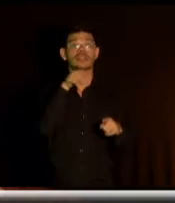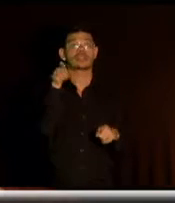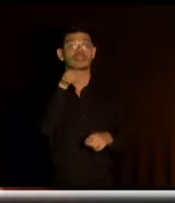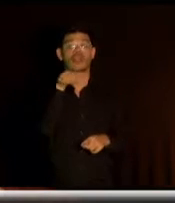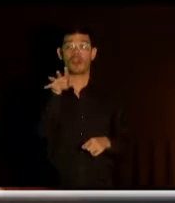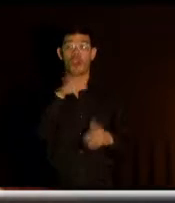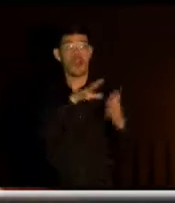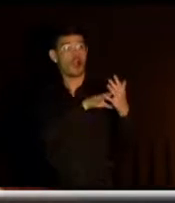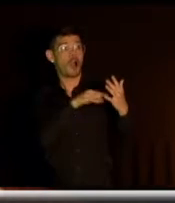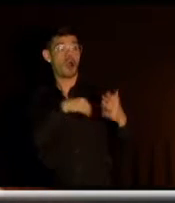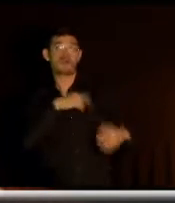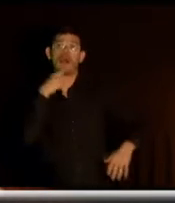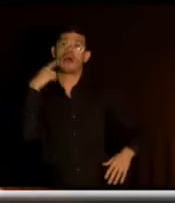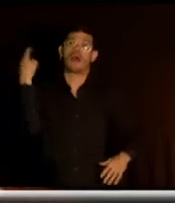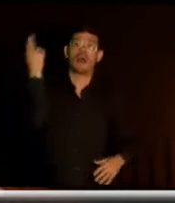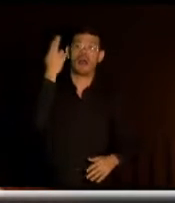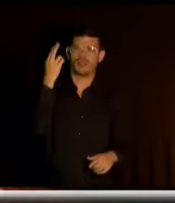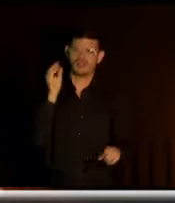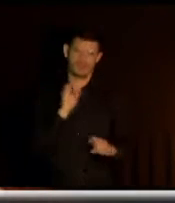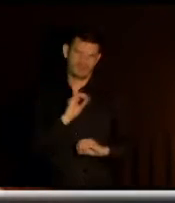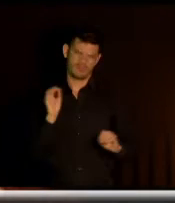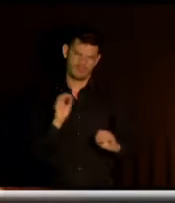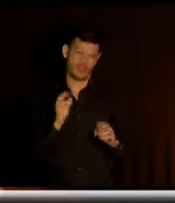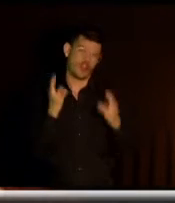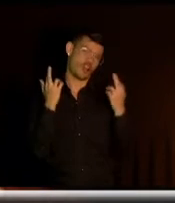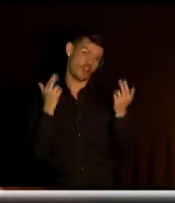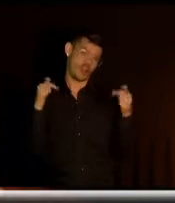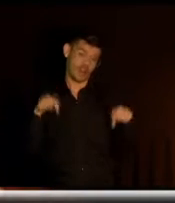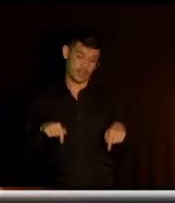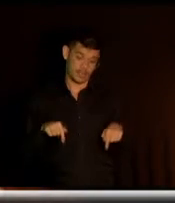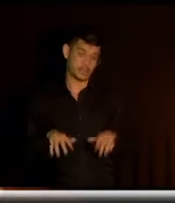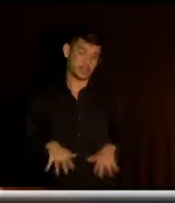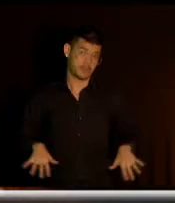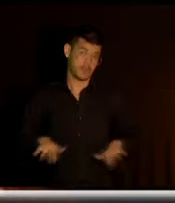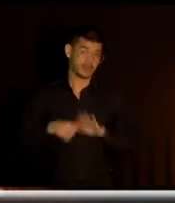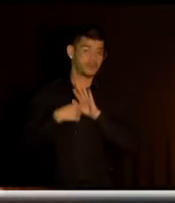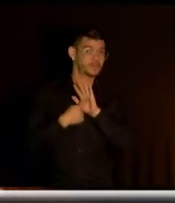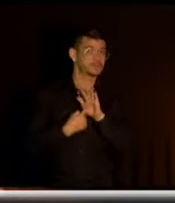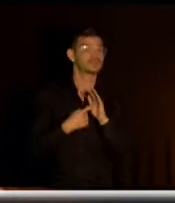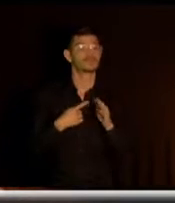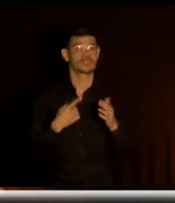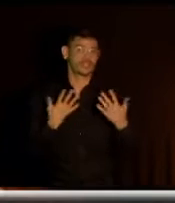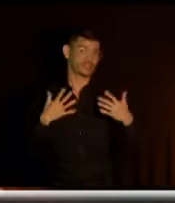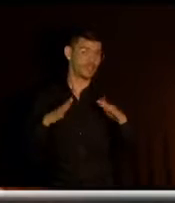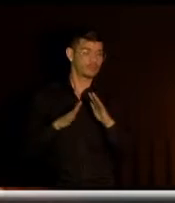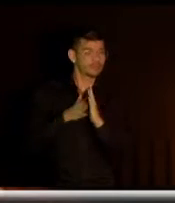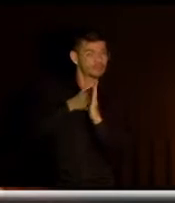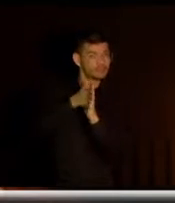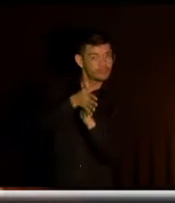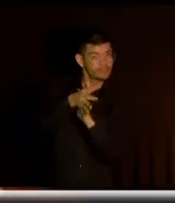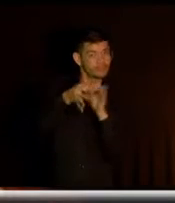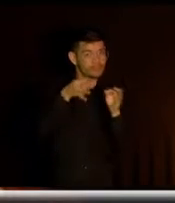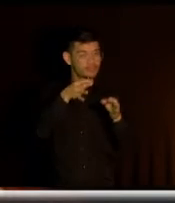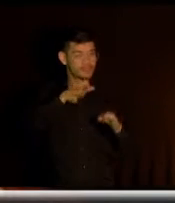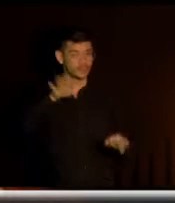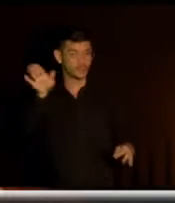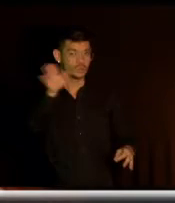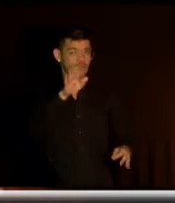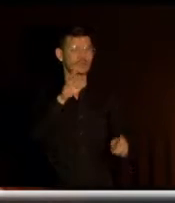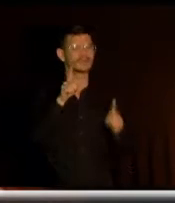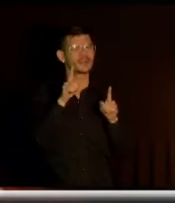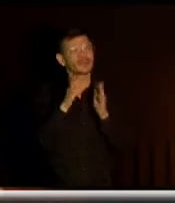Esperamos que hayan aprovechado este espacio, que nosotros podamos haber llegado a ustedes, pero la invitación fundamental es a